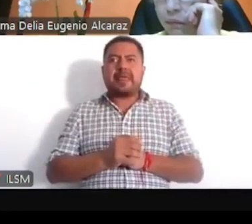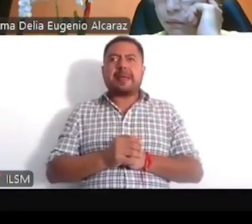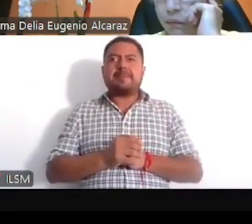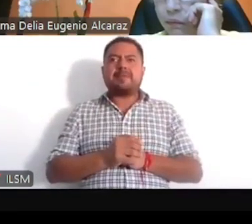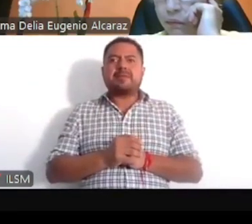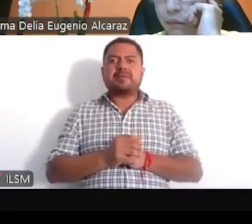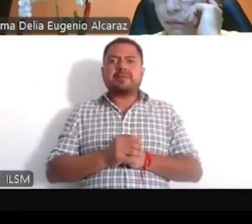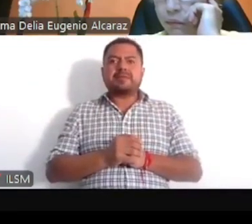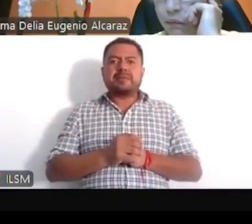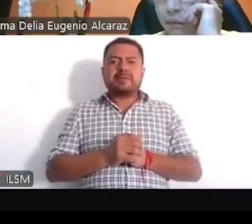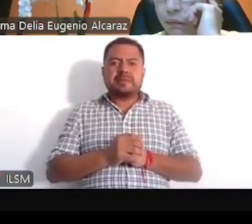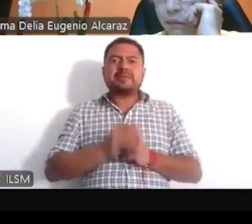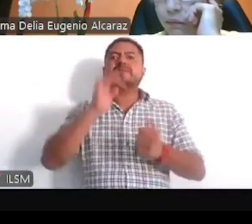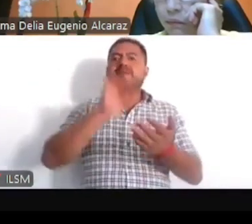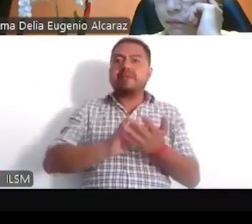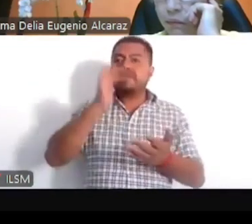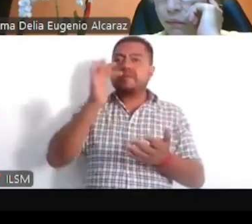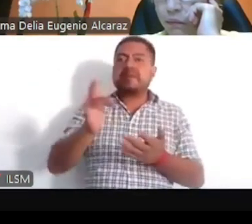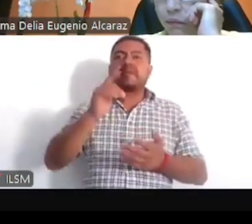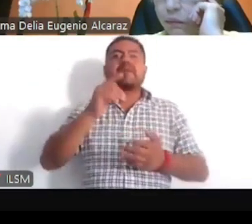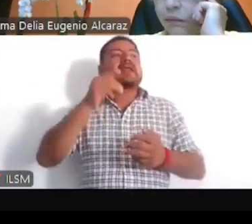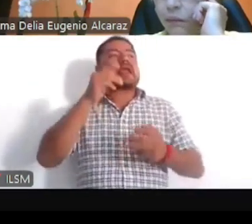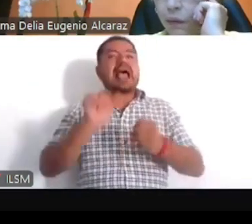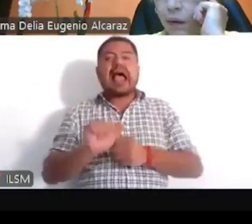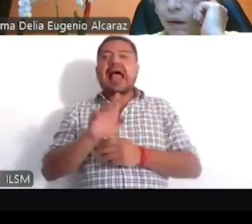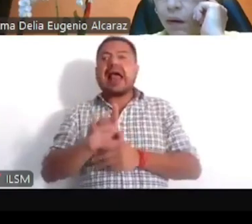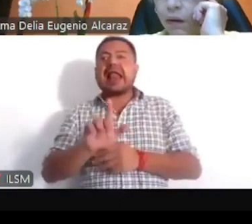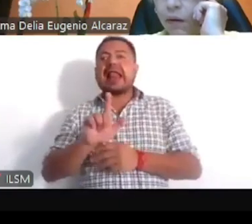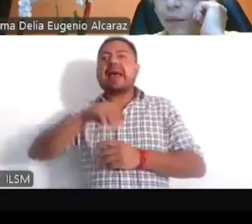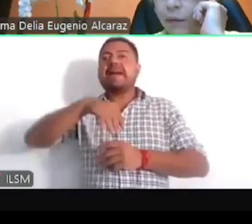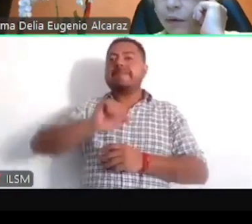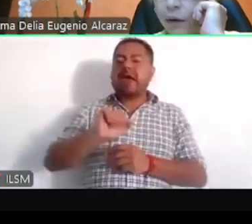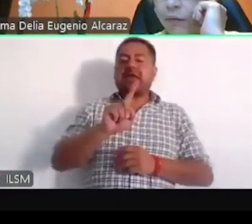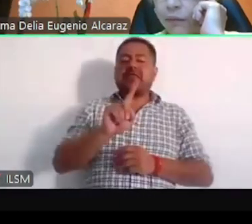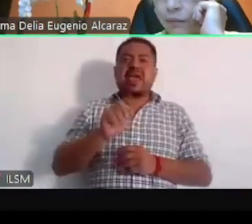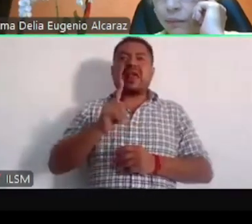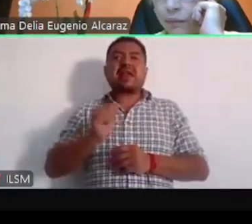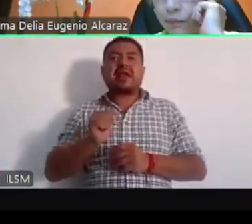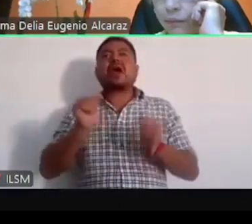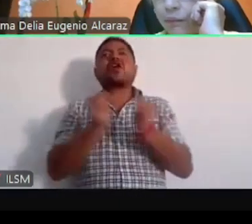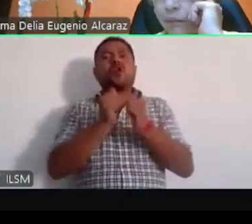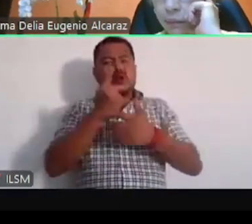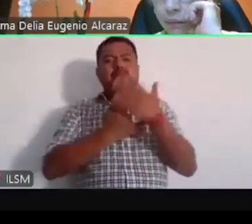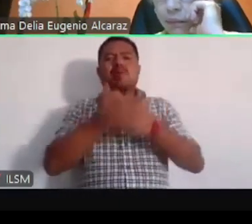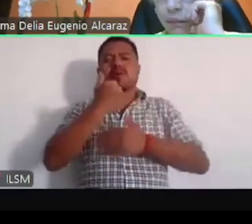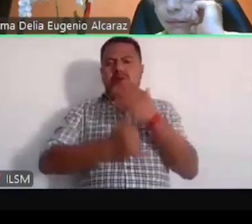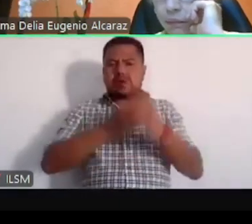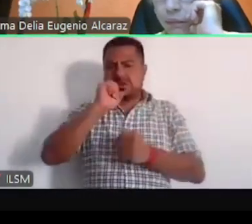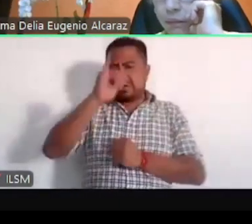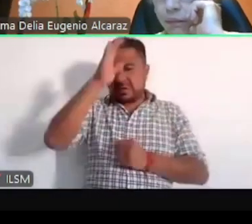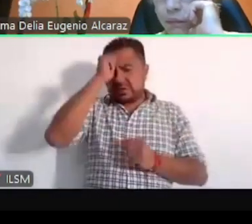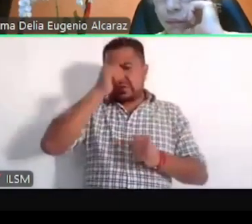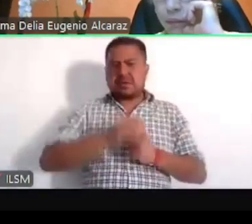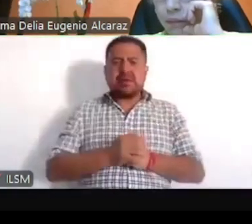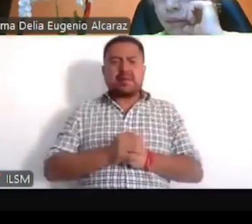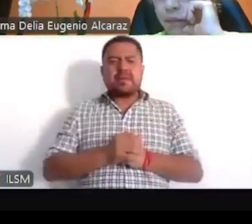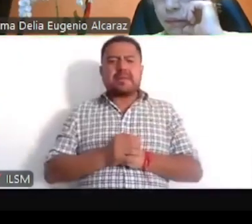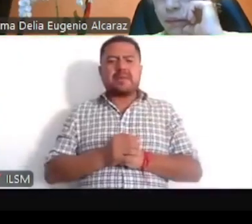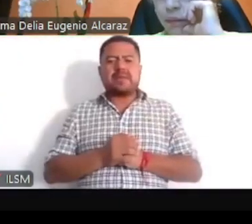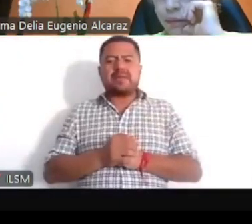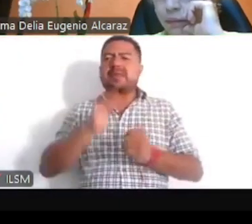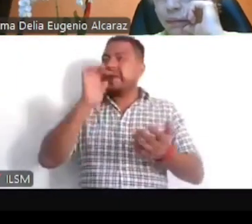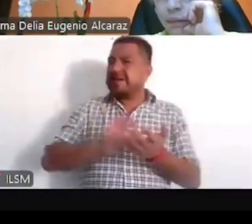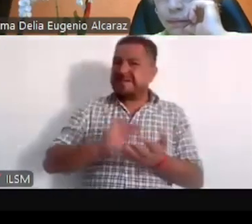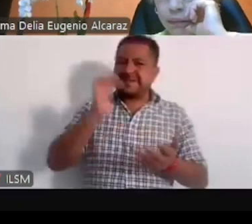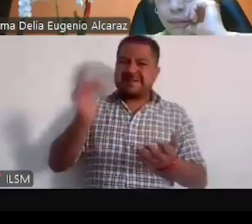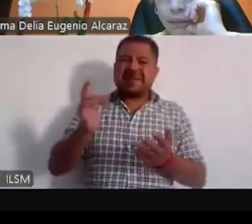proyecto Gracias magistrado magistral madel Eugenio Alcaraz con el proyect Gracias